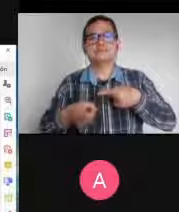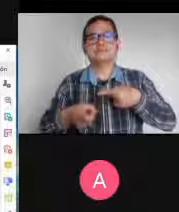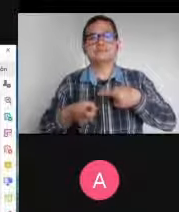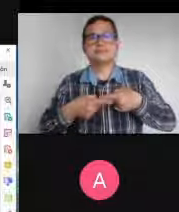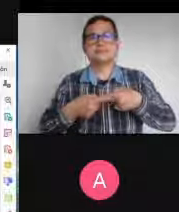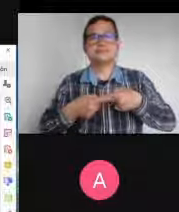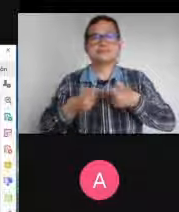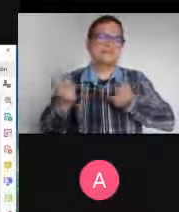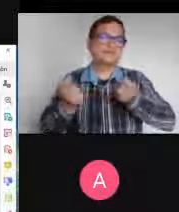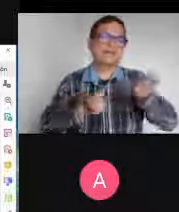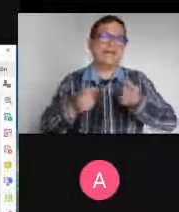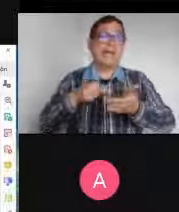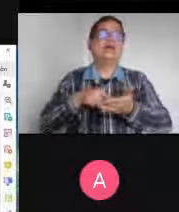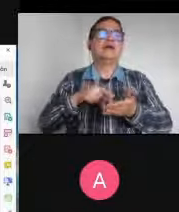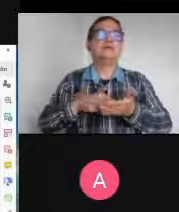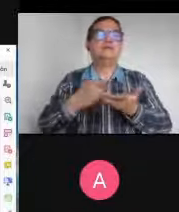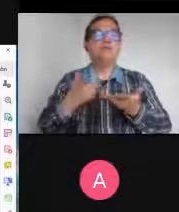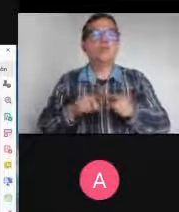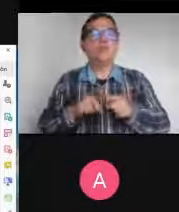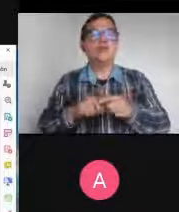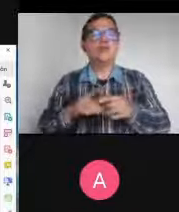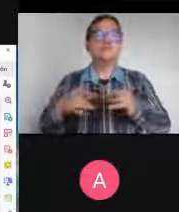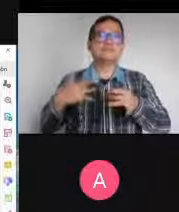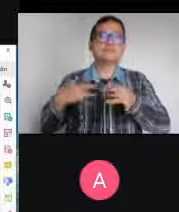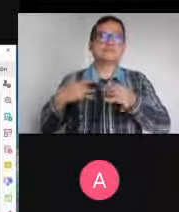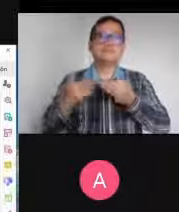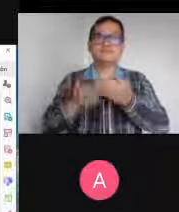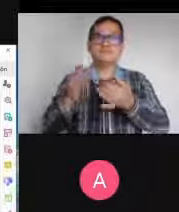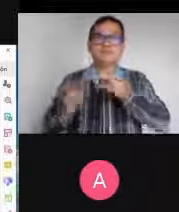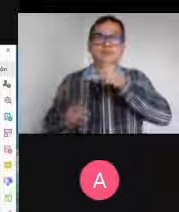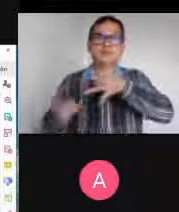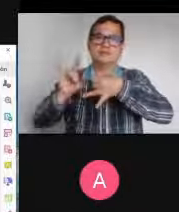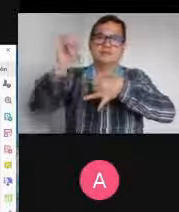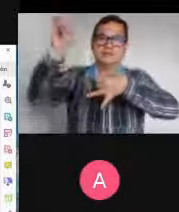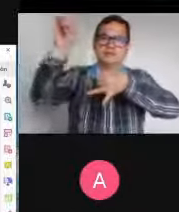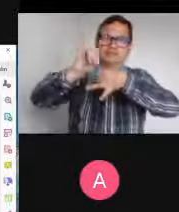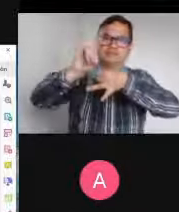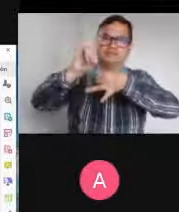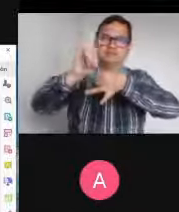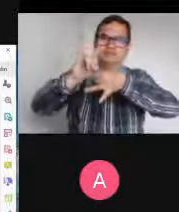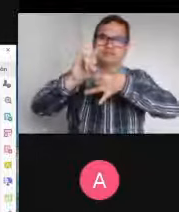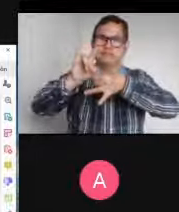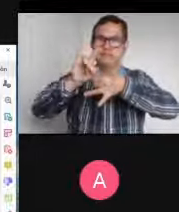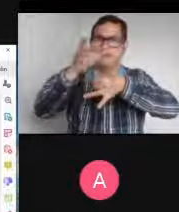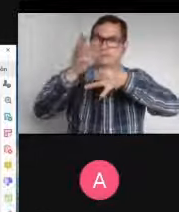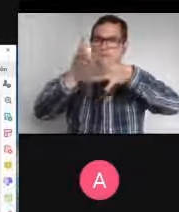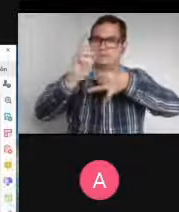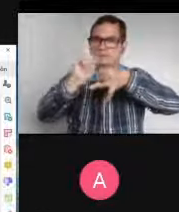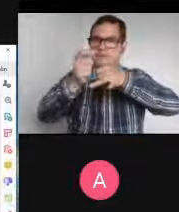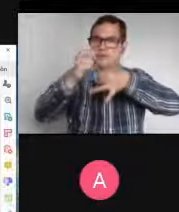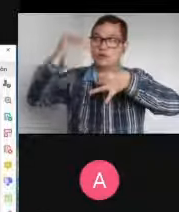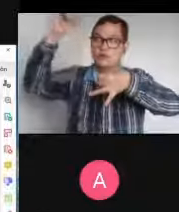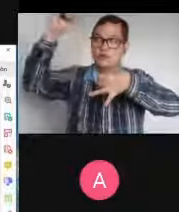Recuerden que entonces ella funciona, es fotosensible, ella funciona es dependiendo de los cambios de luz como tal. Ya